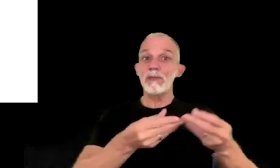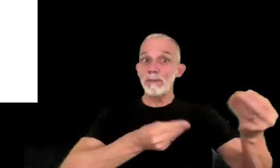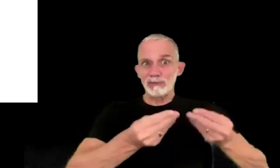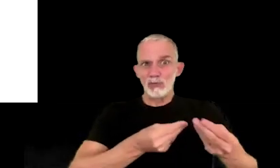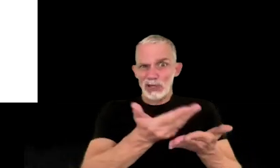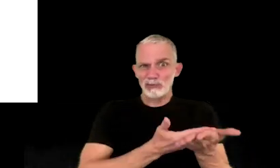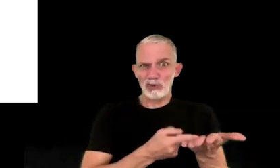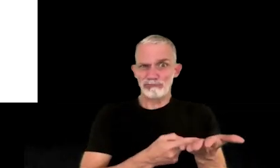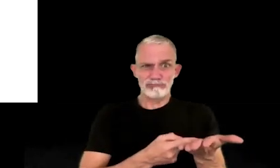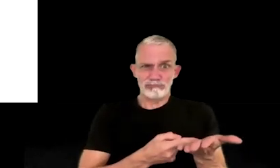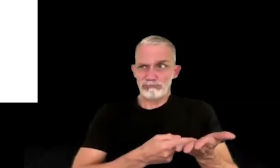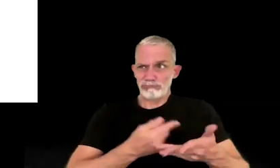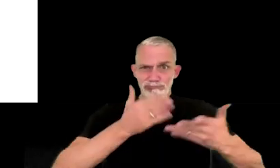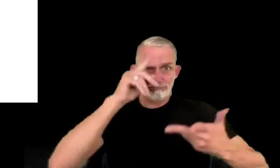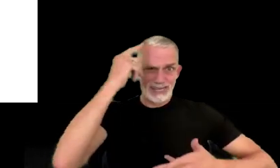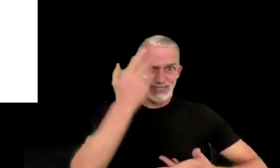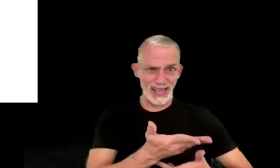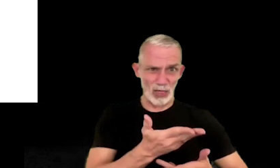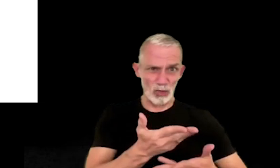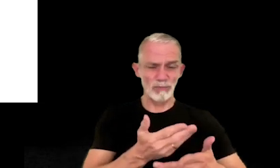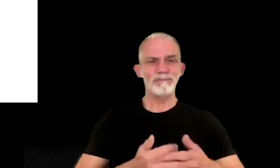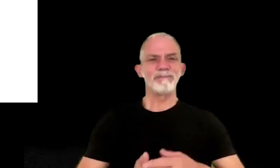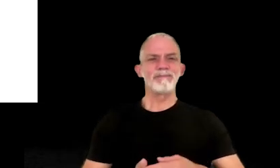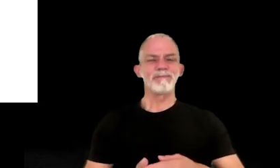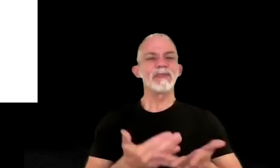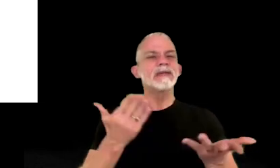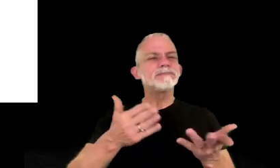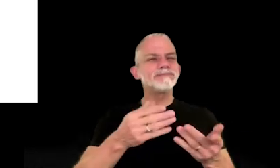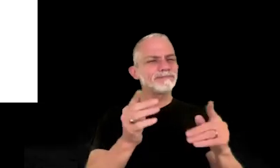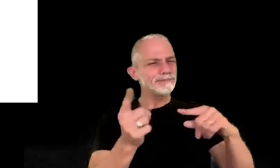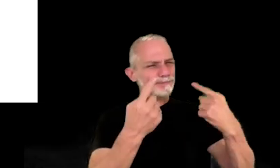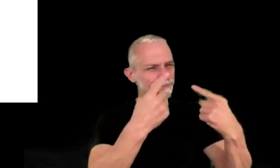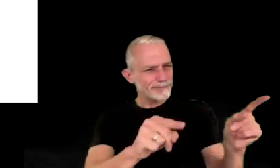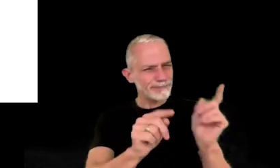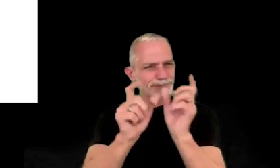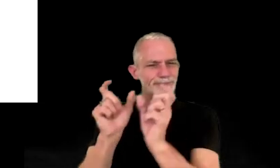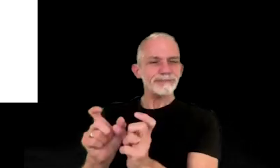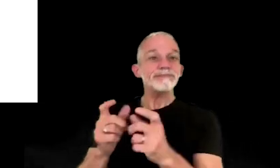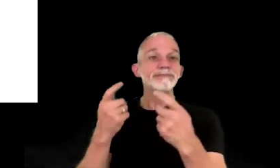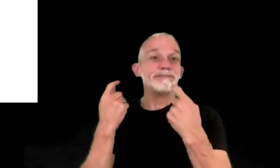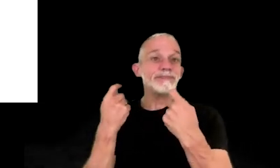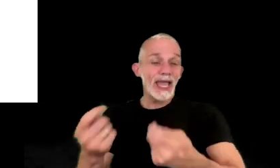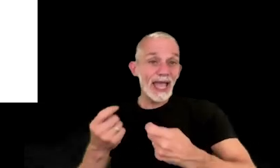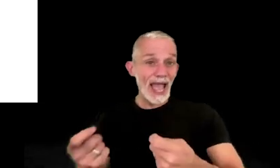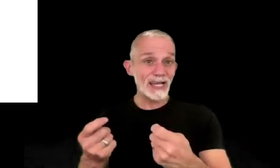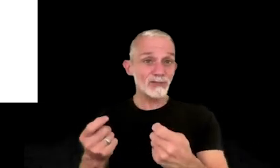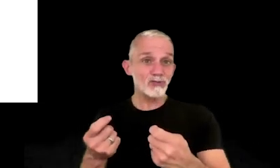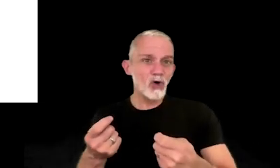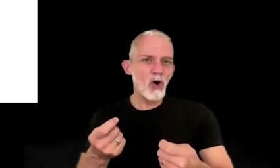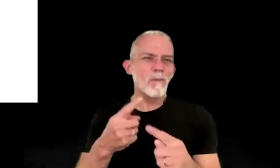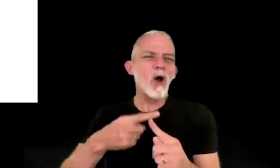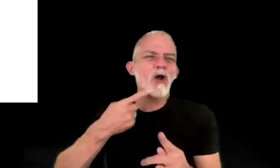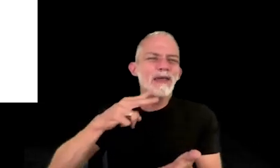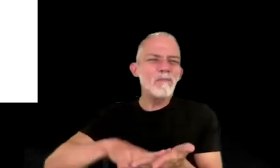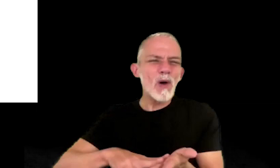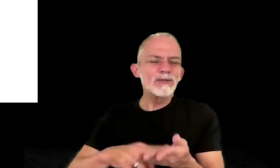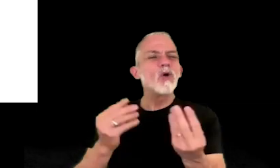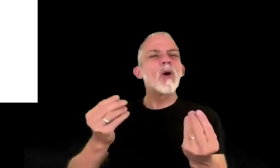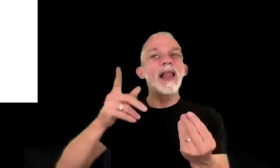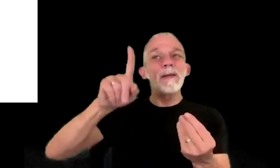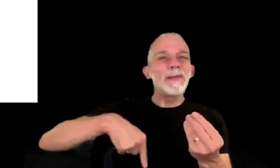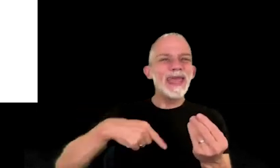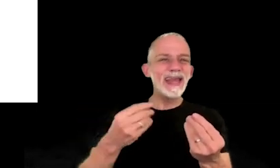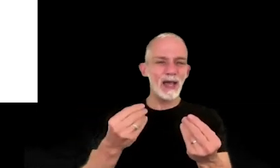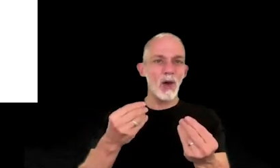del presupuesto público. En cambio, el gasto tributario es el que surge de